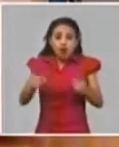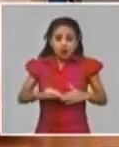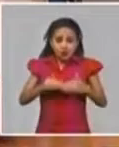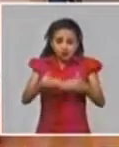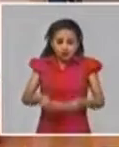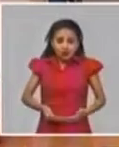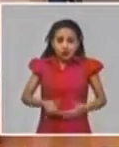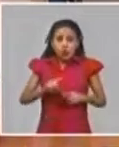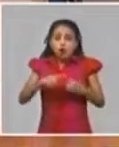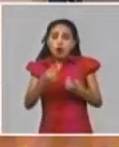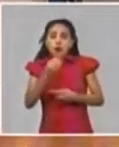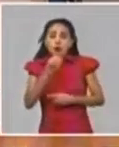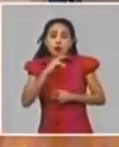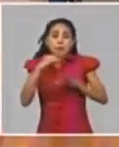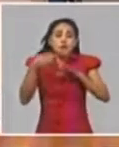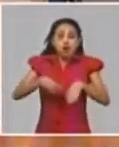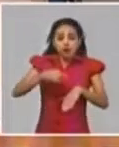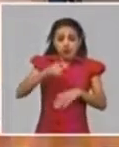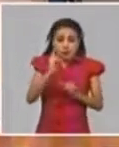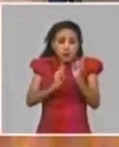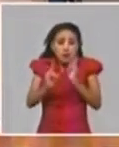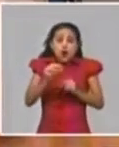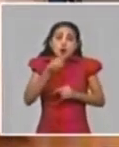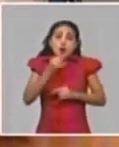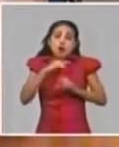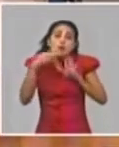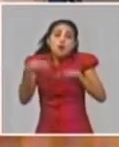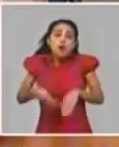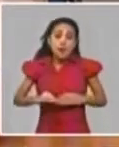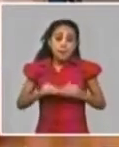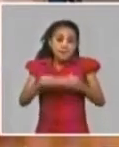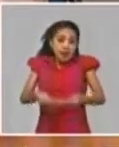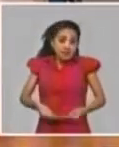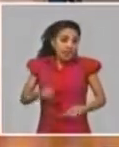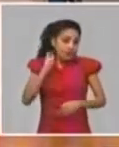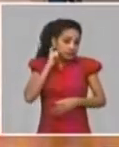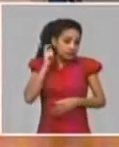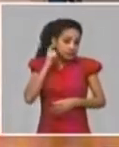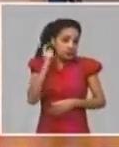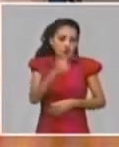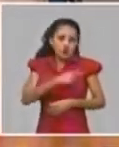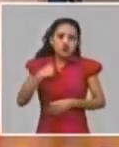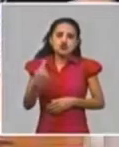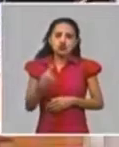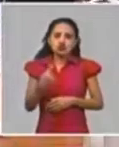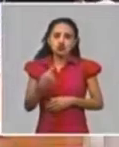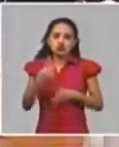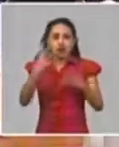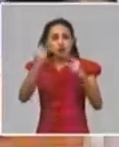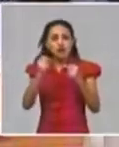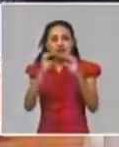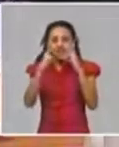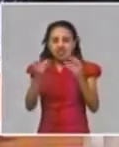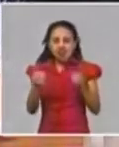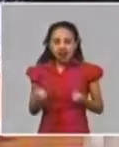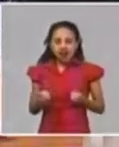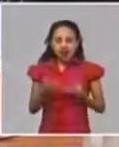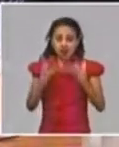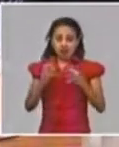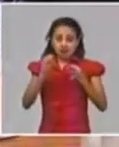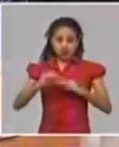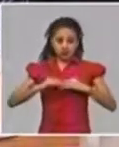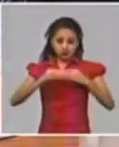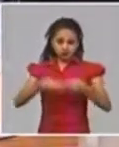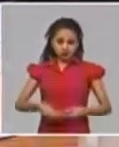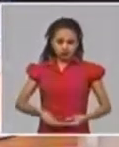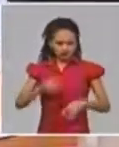Por tanto, nosotros lo venimos calculando como vidas salvadas. En este momento, doctor, ¿cuántos colaboradores